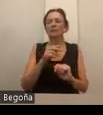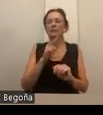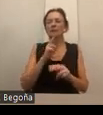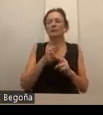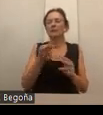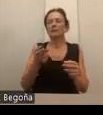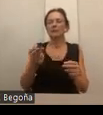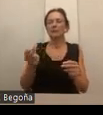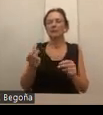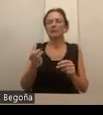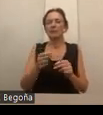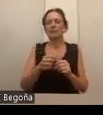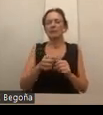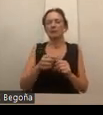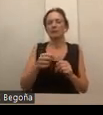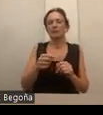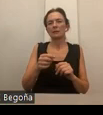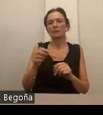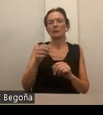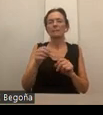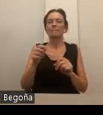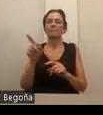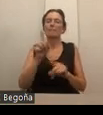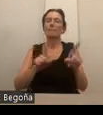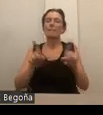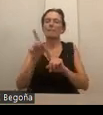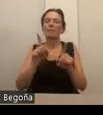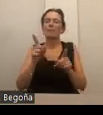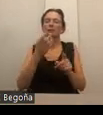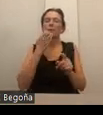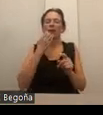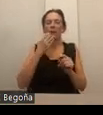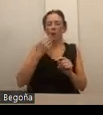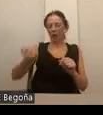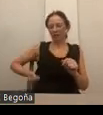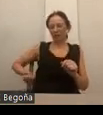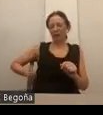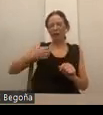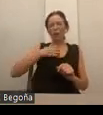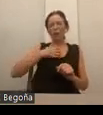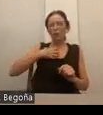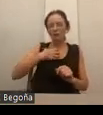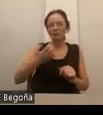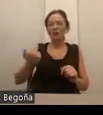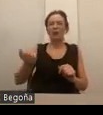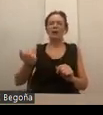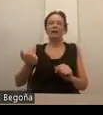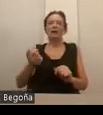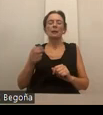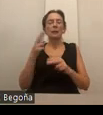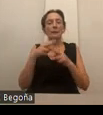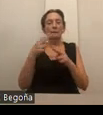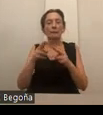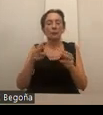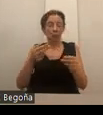vegetativas o neuropatías a nivel de los órganos, es decir, que puede aparecer un estreñimiento porque haya menos inervación